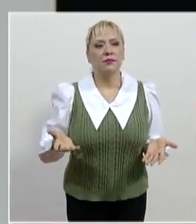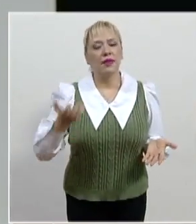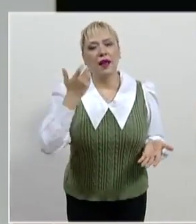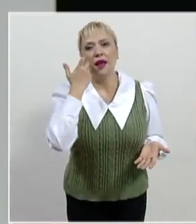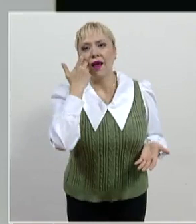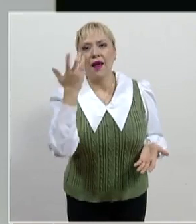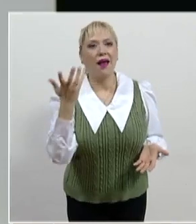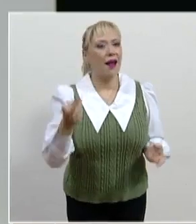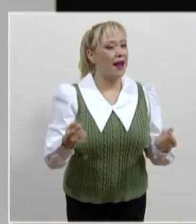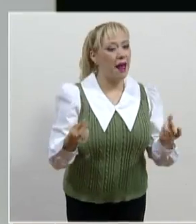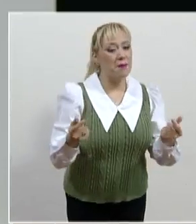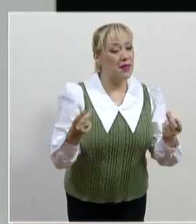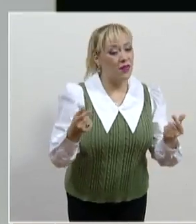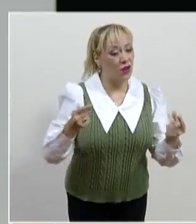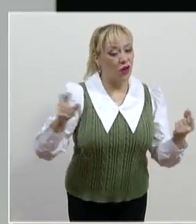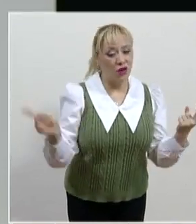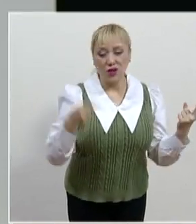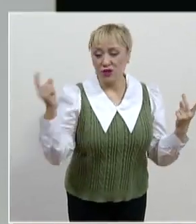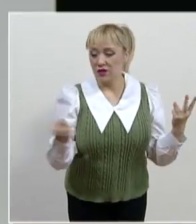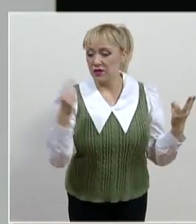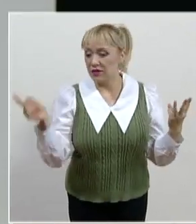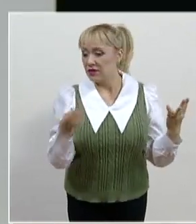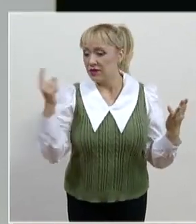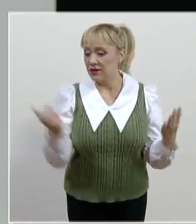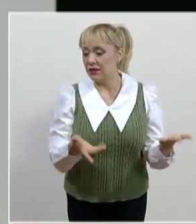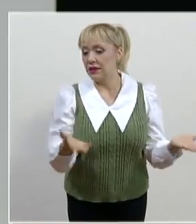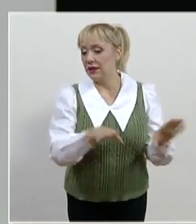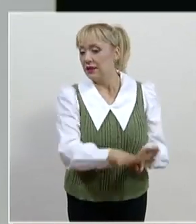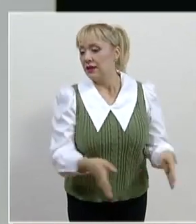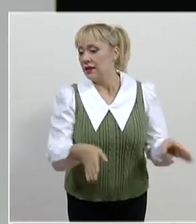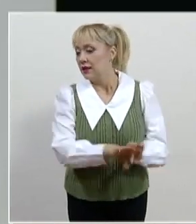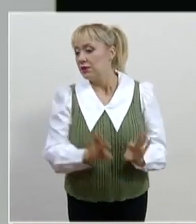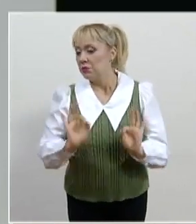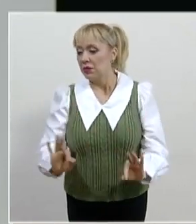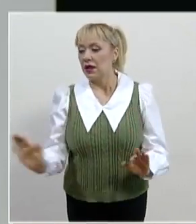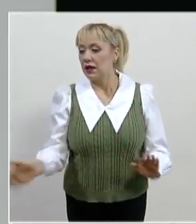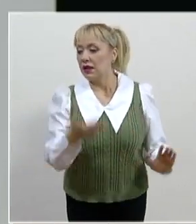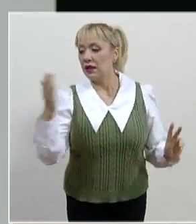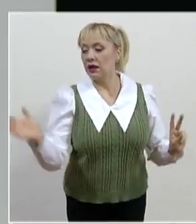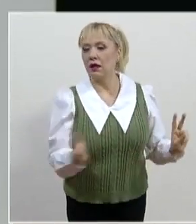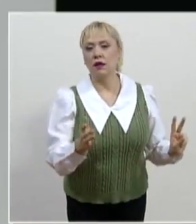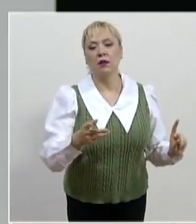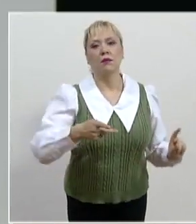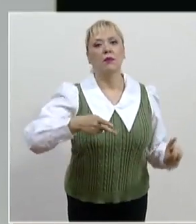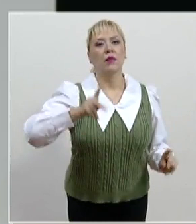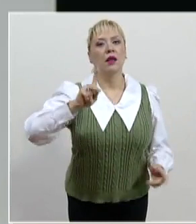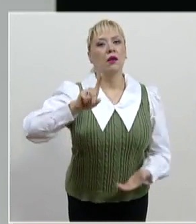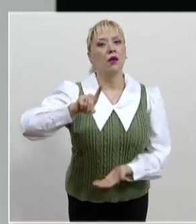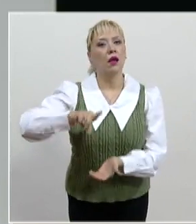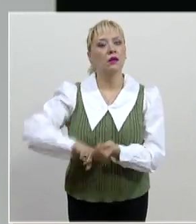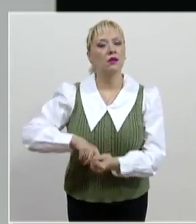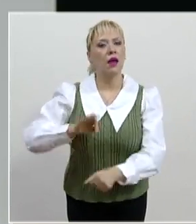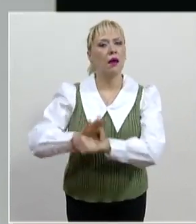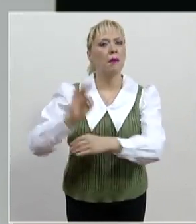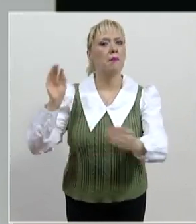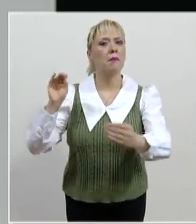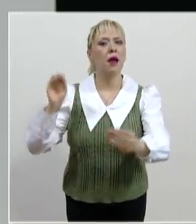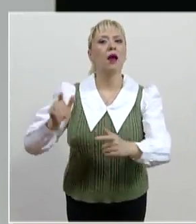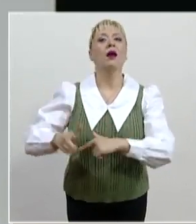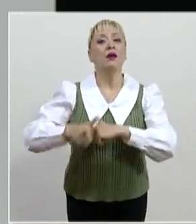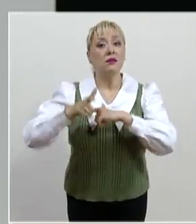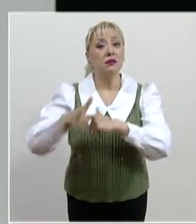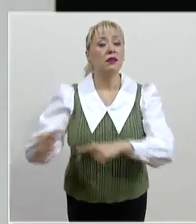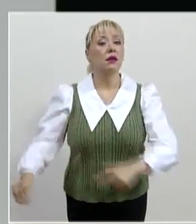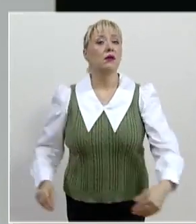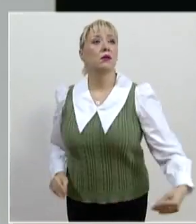busquen acelerar sus causas, sus casos, si en materia de amparo se siguen viendo